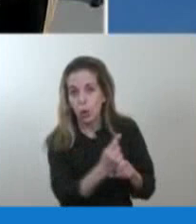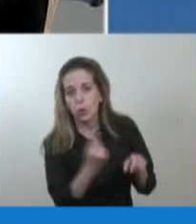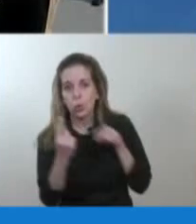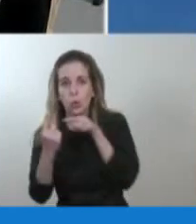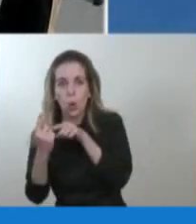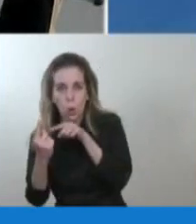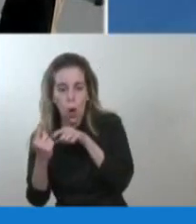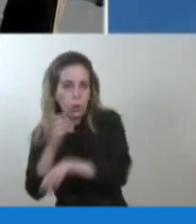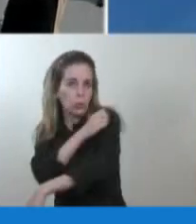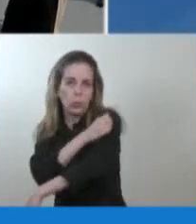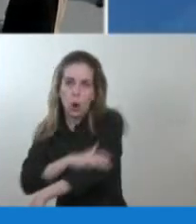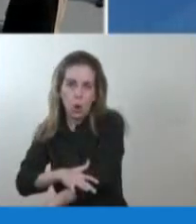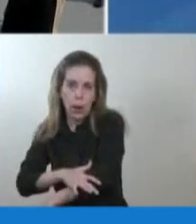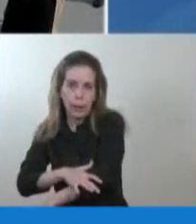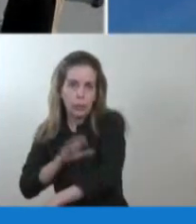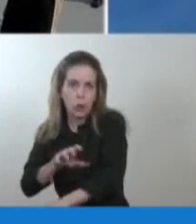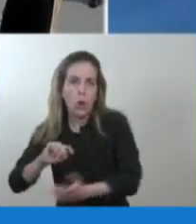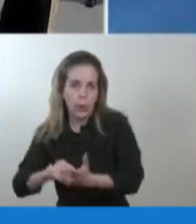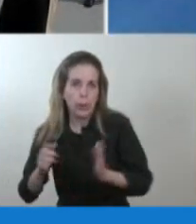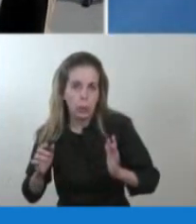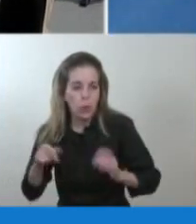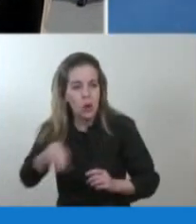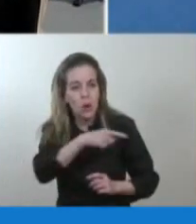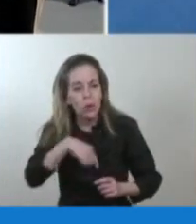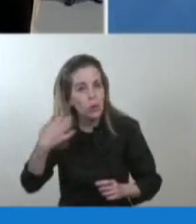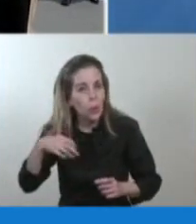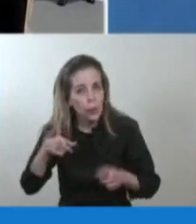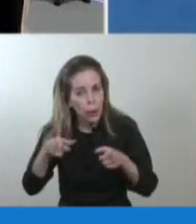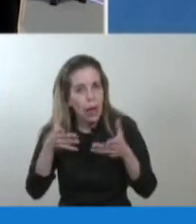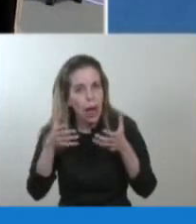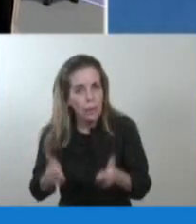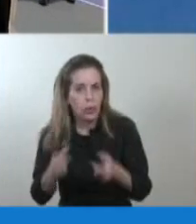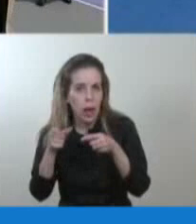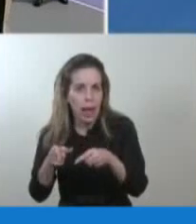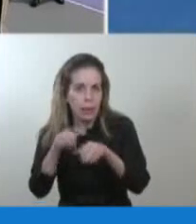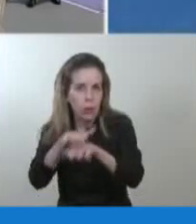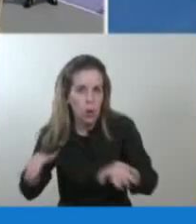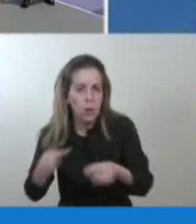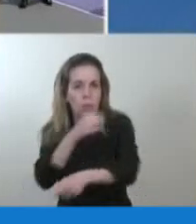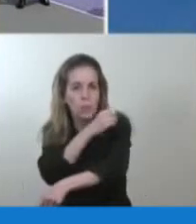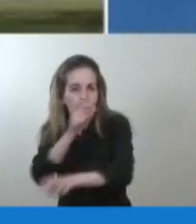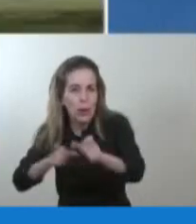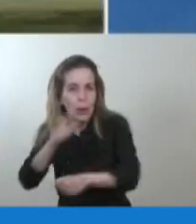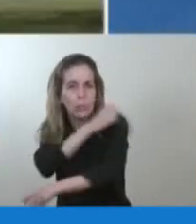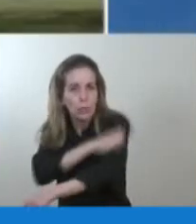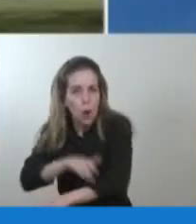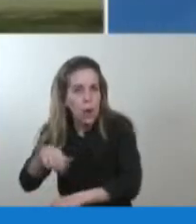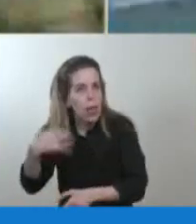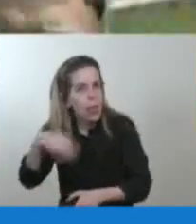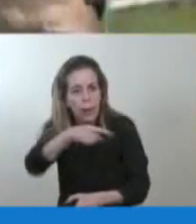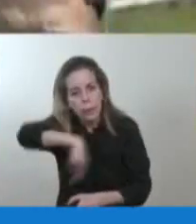son pobres y nuestro deber es con ellos nuestro deber es poder garantizar